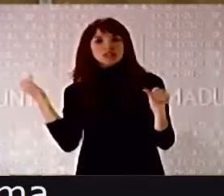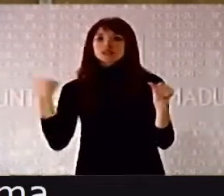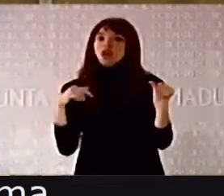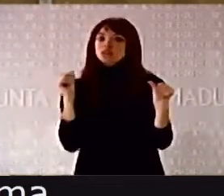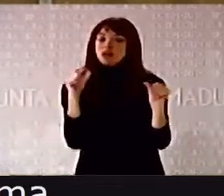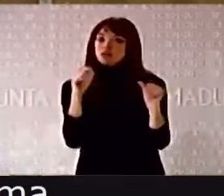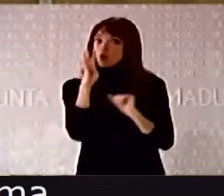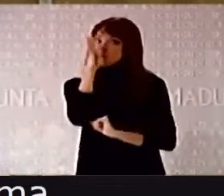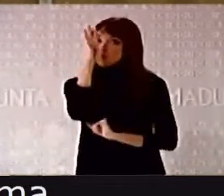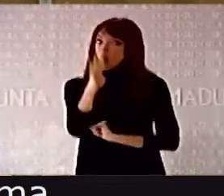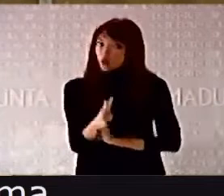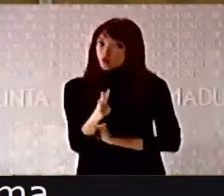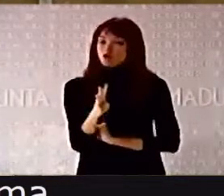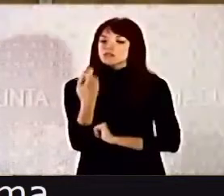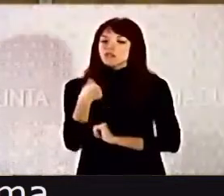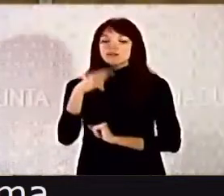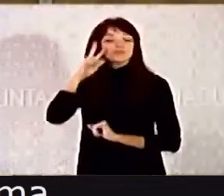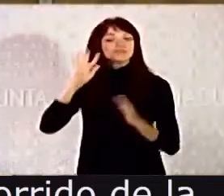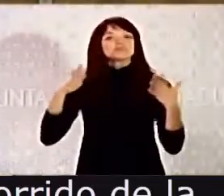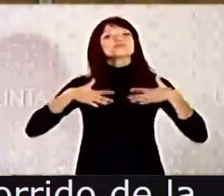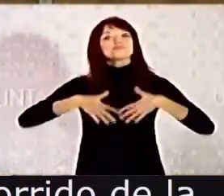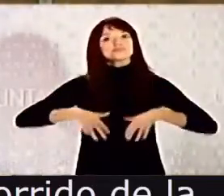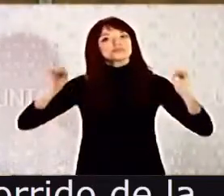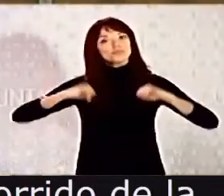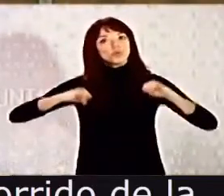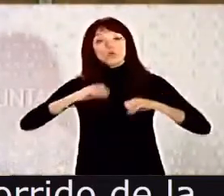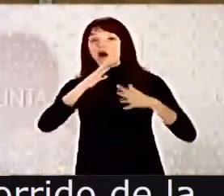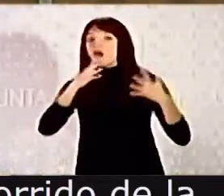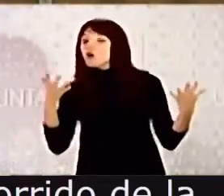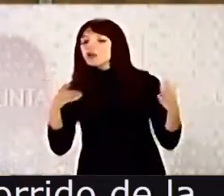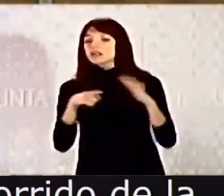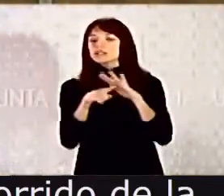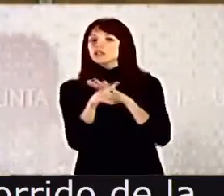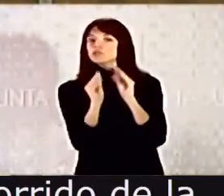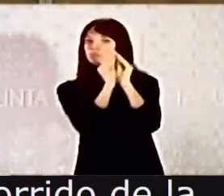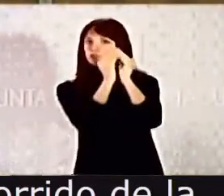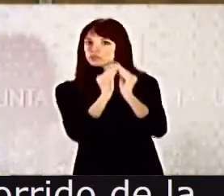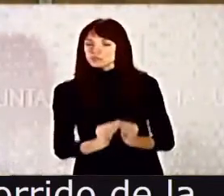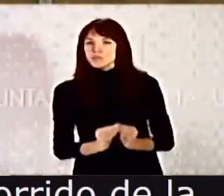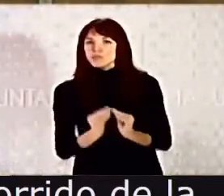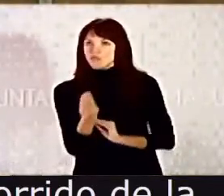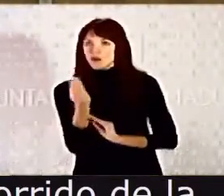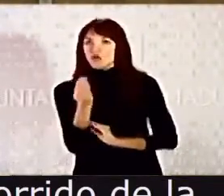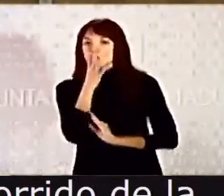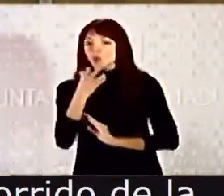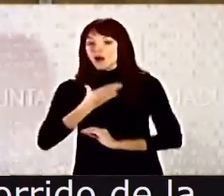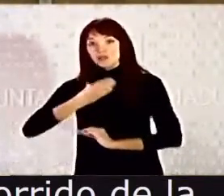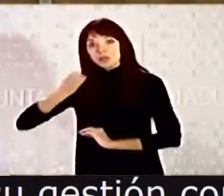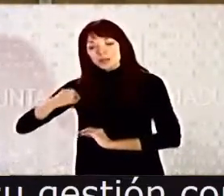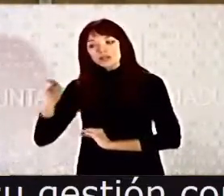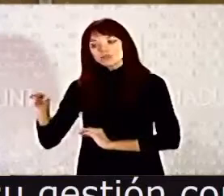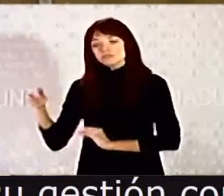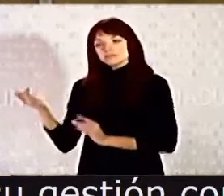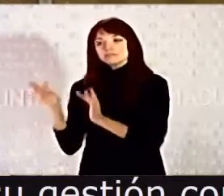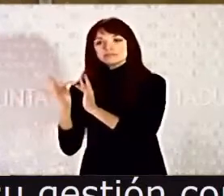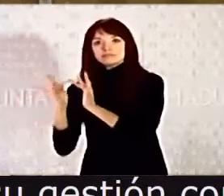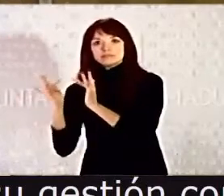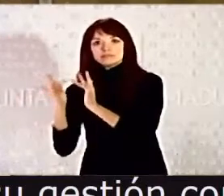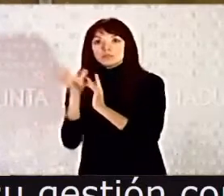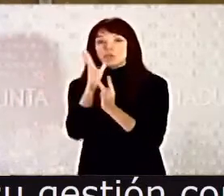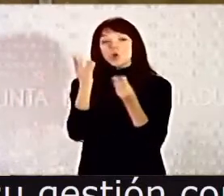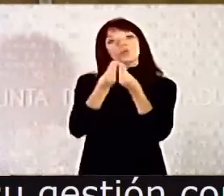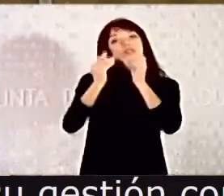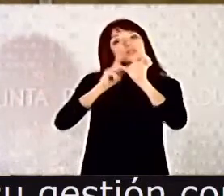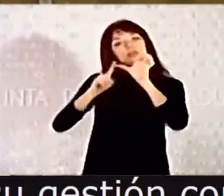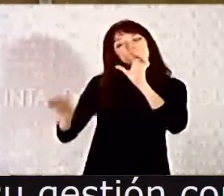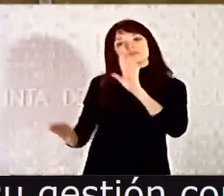4 años de la legislatura anterior, hemos mejorado en su gestión, también de la mano de los ayuntamientos, que es a quien la Junta de Extremadura da